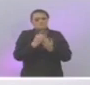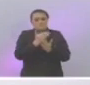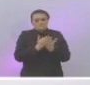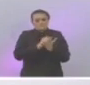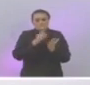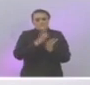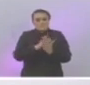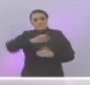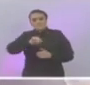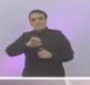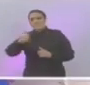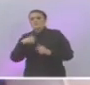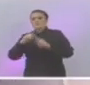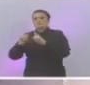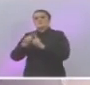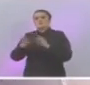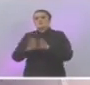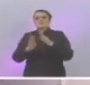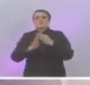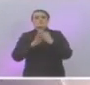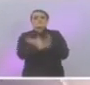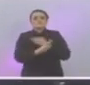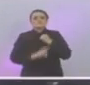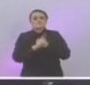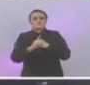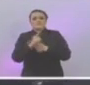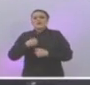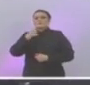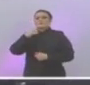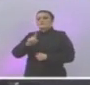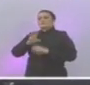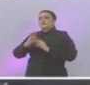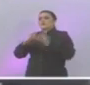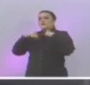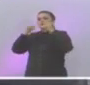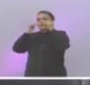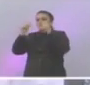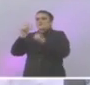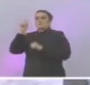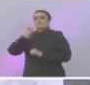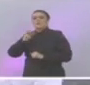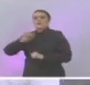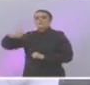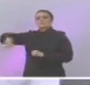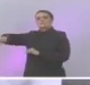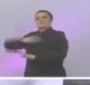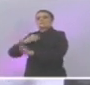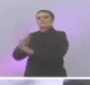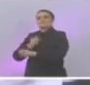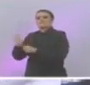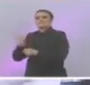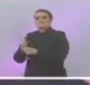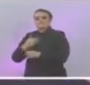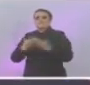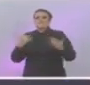parte, ampliamos los mecanismos de prevención, denuncia y atención de la violencia contra las mujeres a